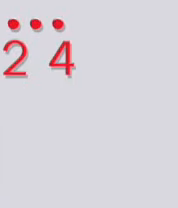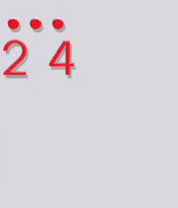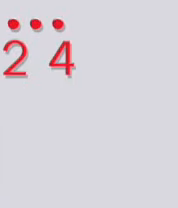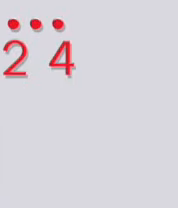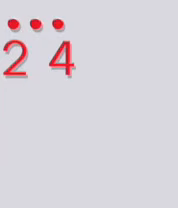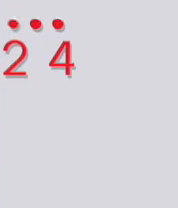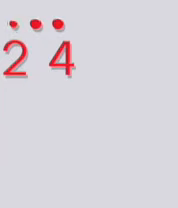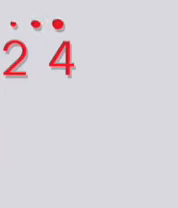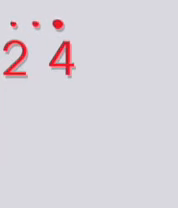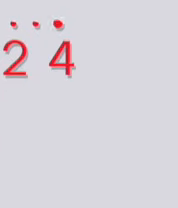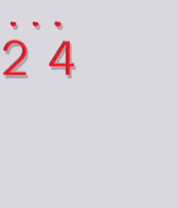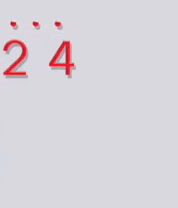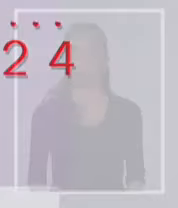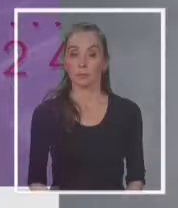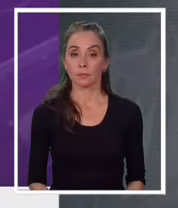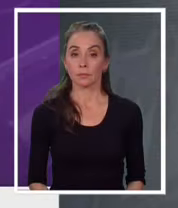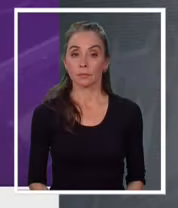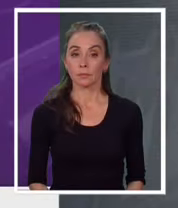veinticuatrohoras.cl.